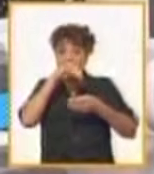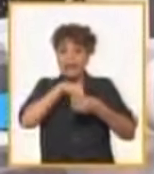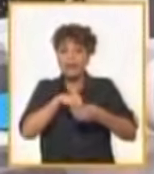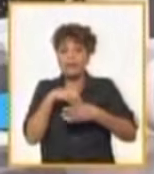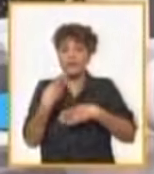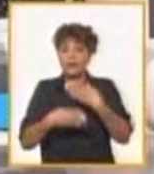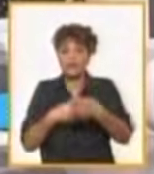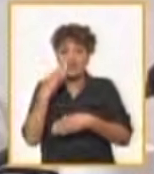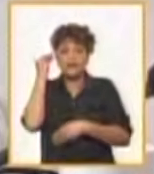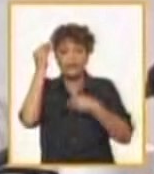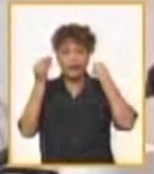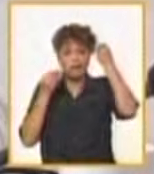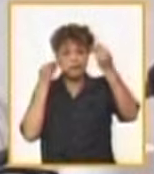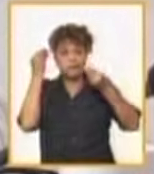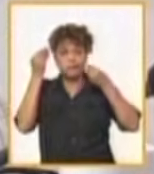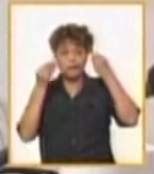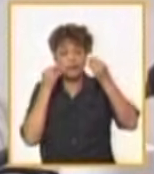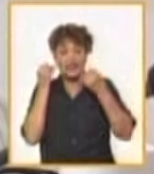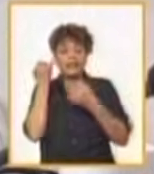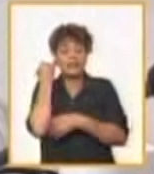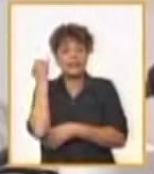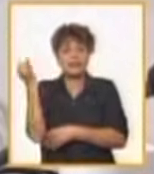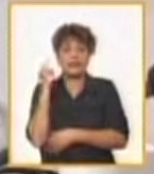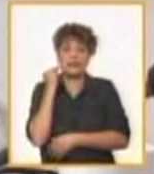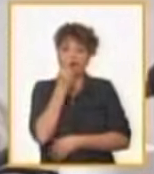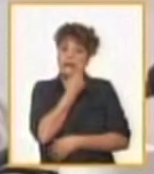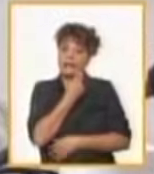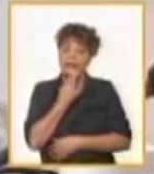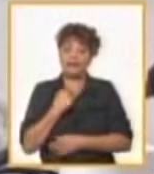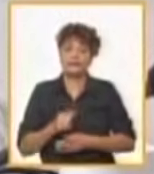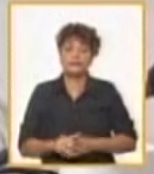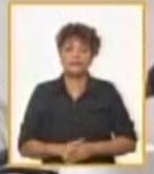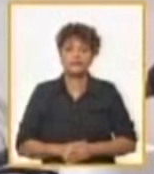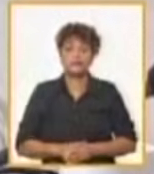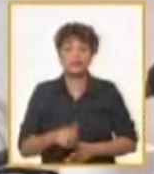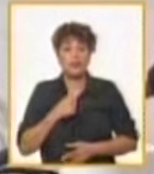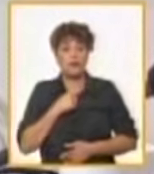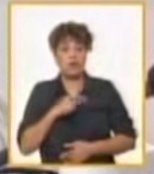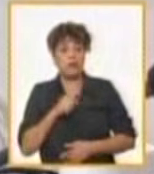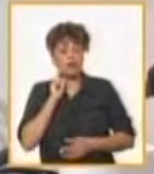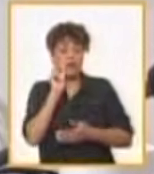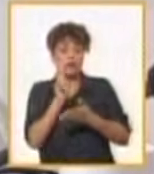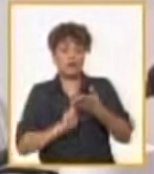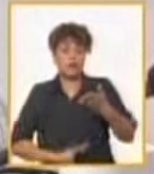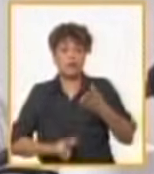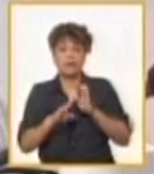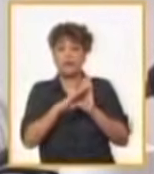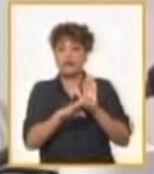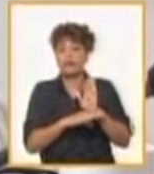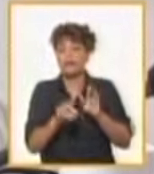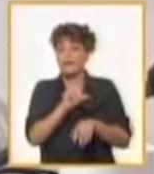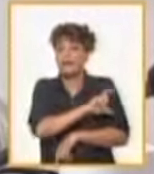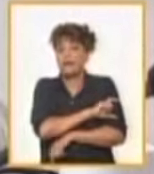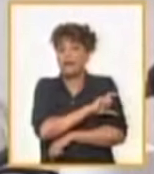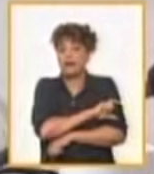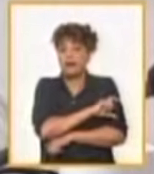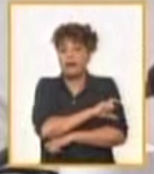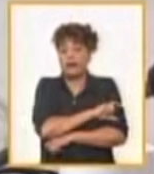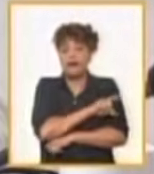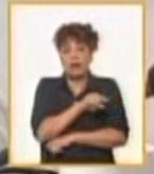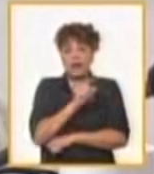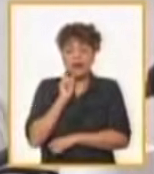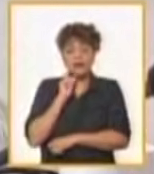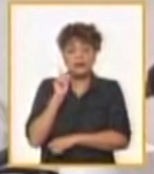de reflexión cotidiana. Y cuando uno lee el programa de Moncada, el problema